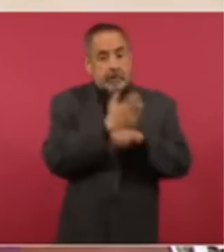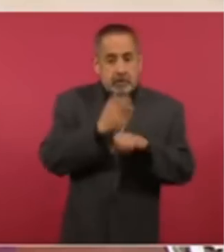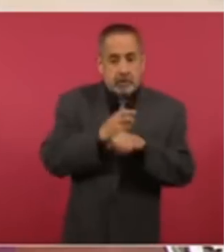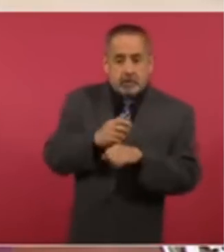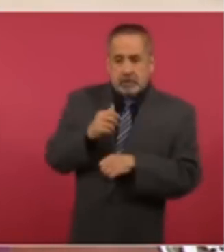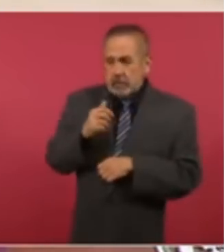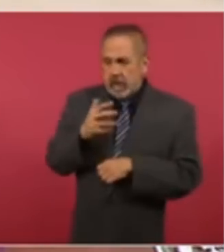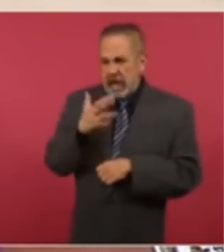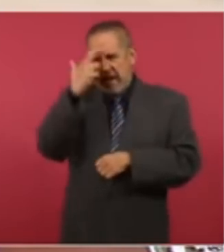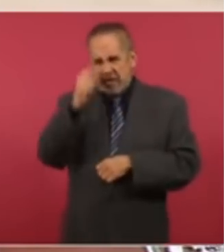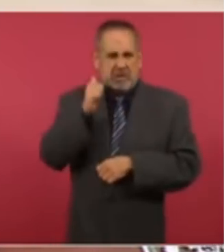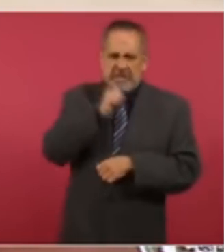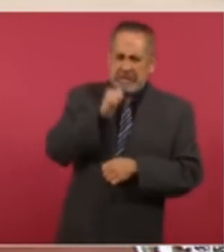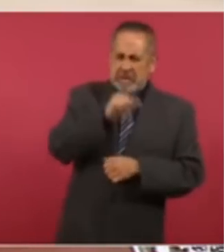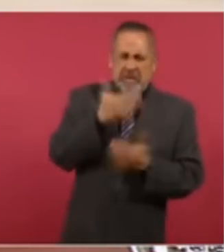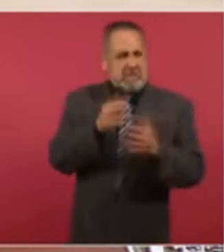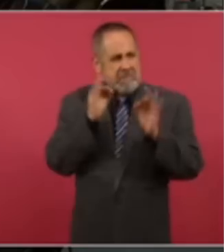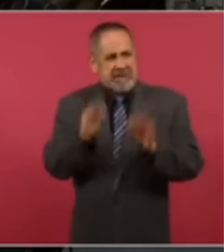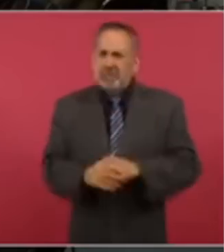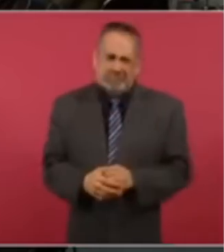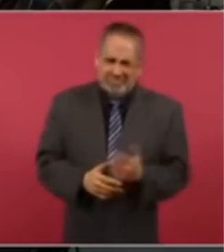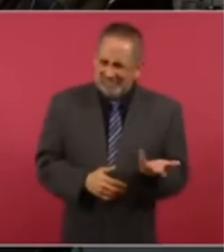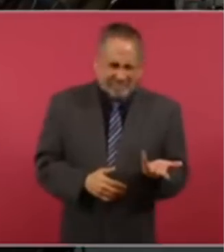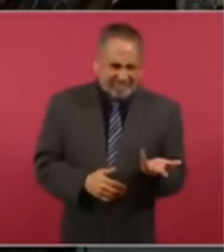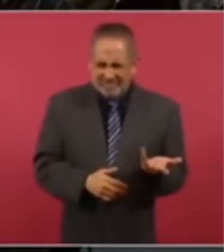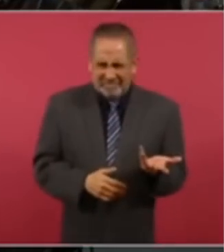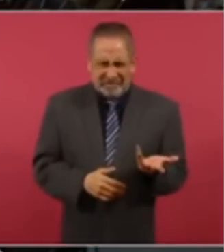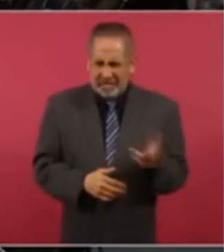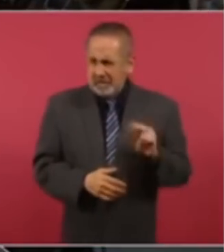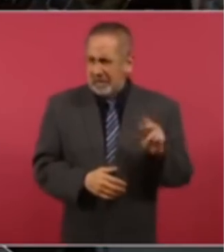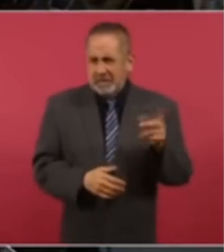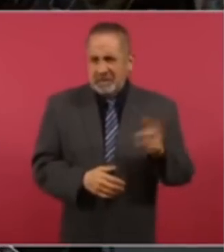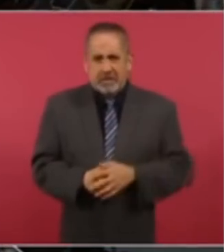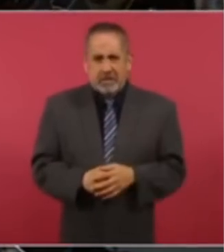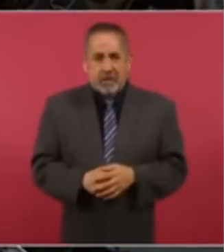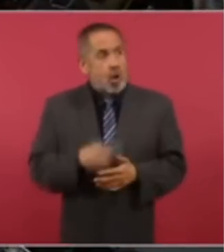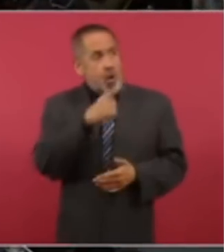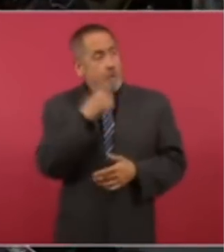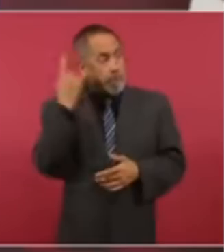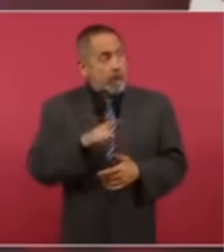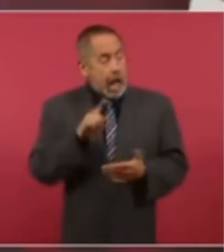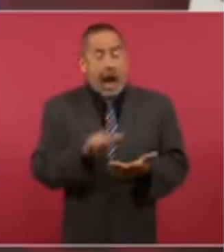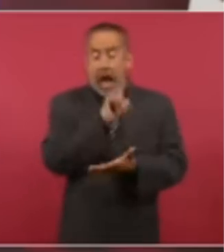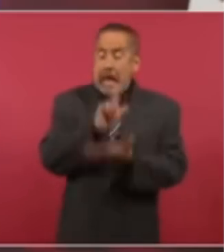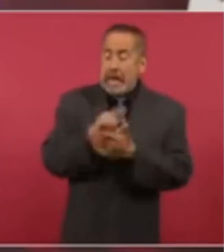había atrevido a hacer esto que hoy el presidente está haciendo en contra de Estados